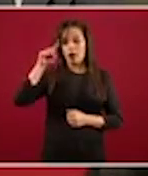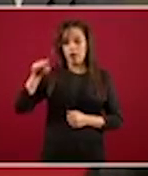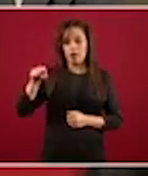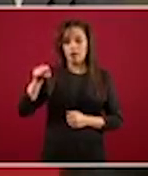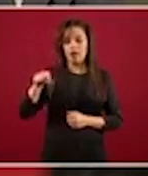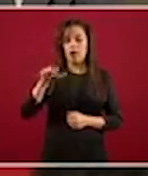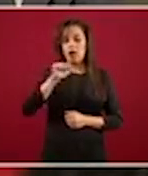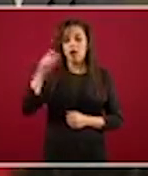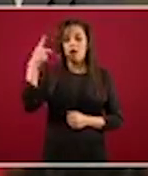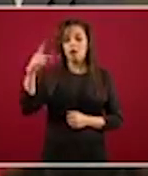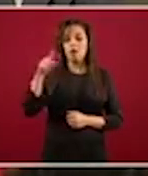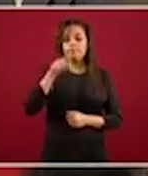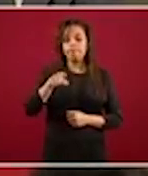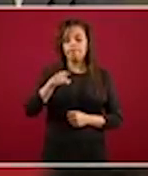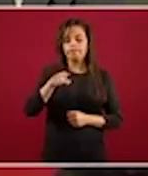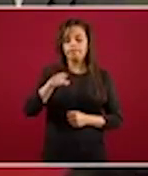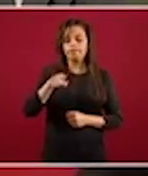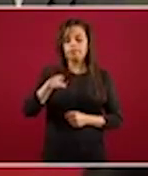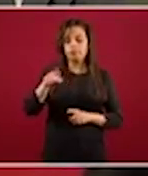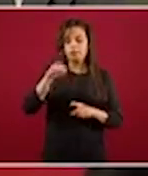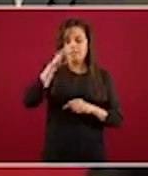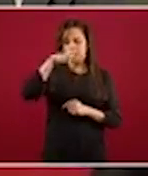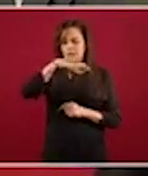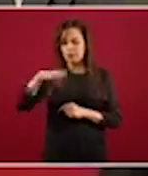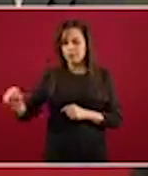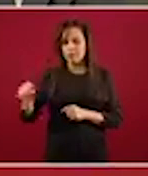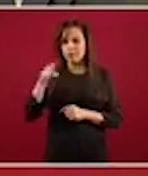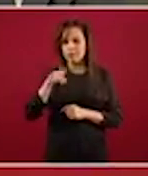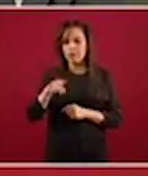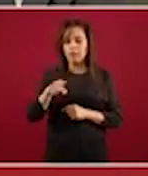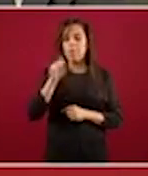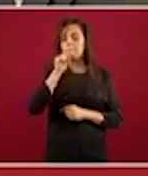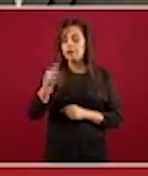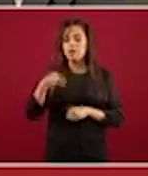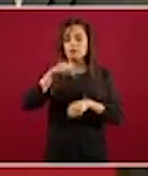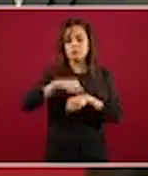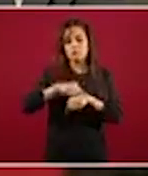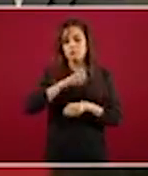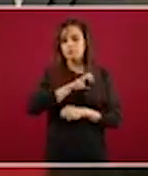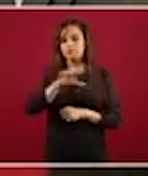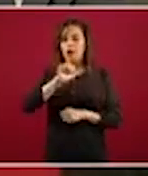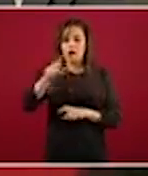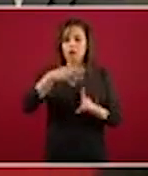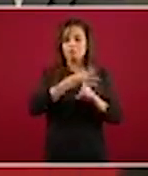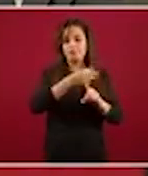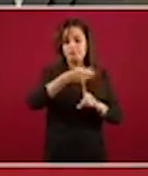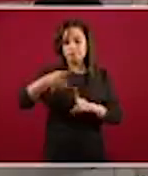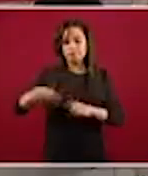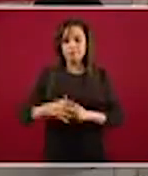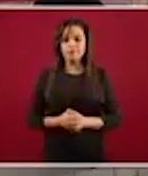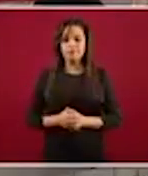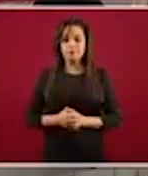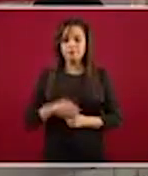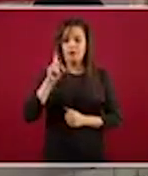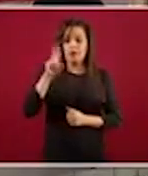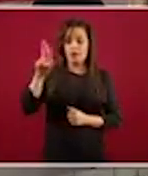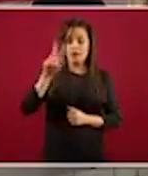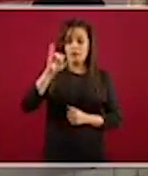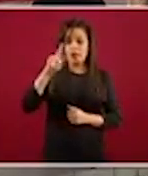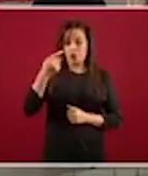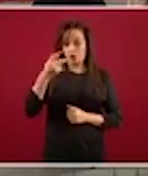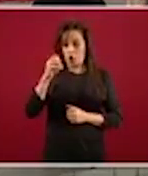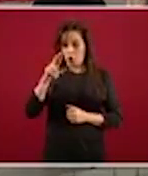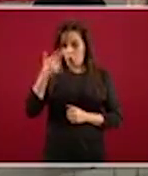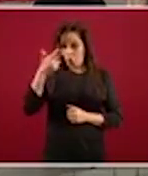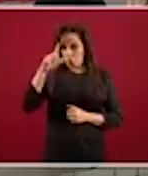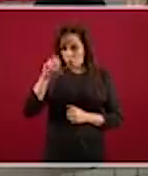Epidemiológica del Instituto Mexicano de Seguro Social, también médica especialista en epidemiología. El doctor Víctor Hugo Jaburto,